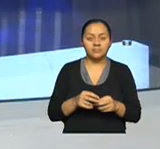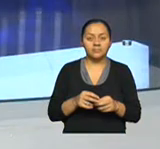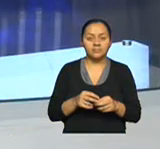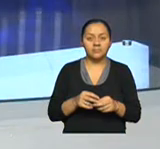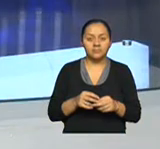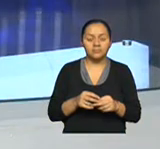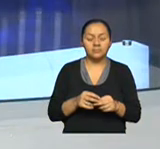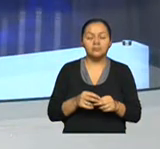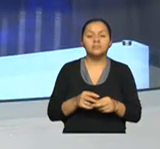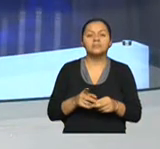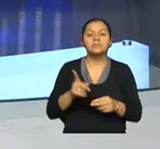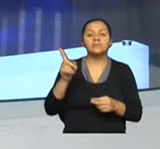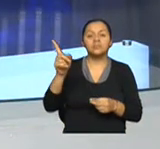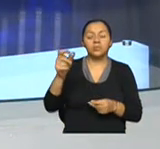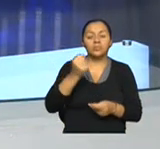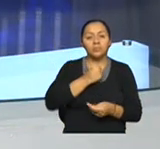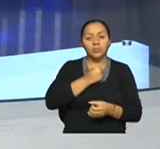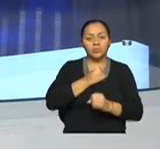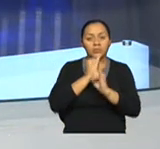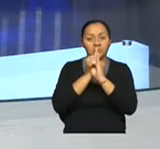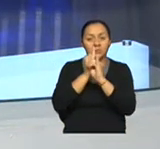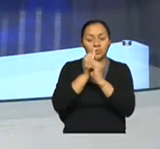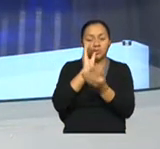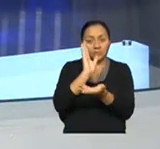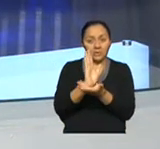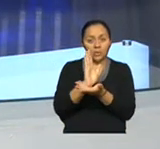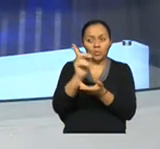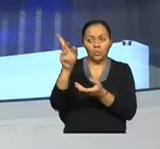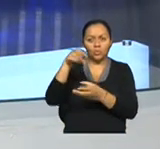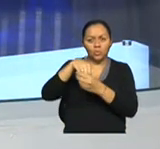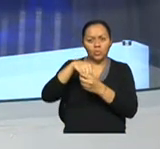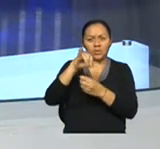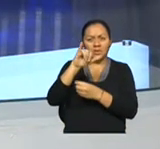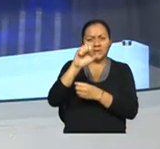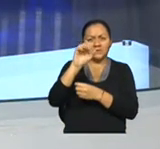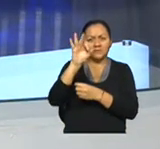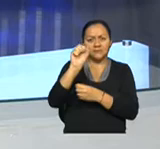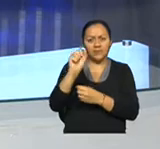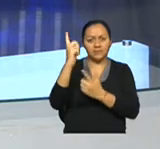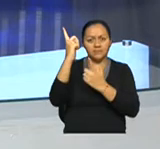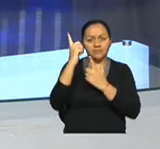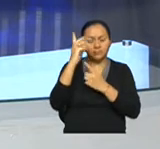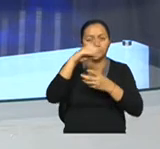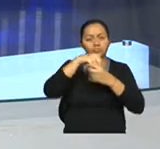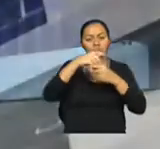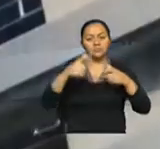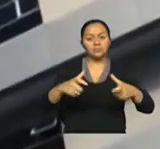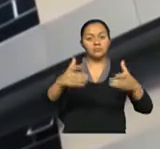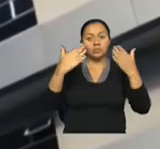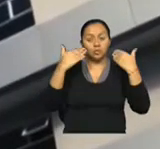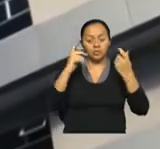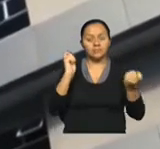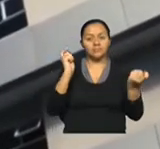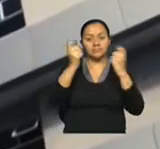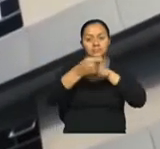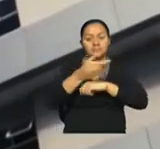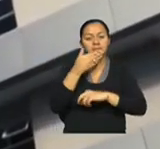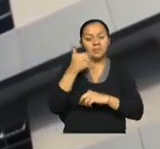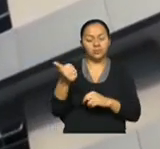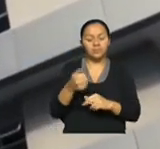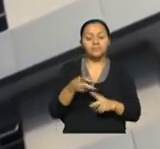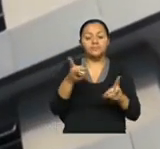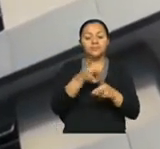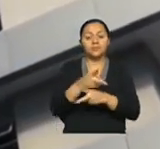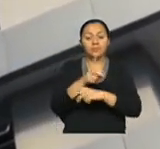Y el ISFA aceptó la propuesta de Inmobiliar para transferir predios en Samanes, Guayaquil. El Consejo Directivo